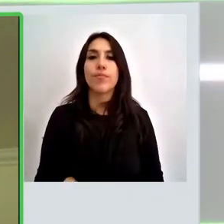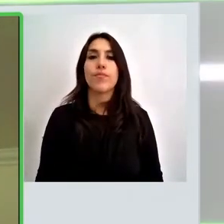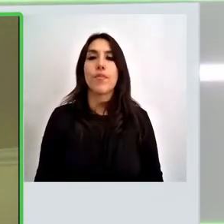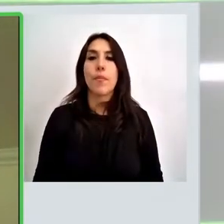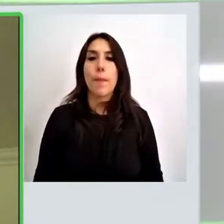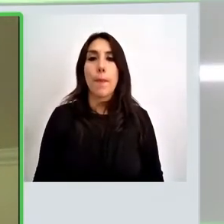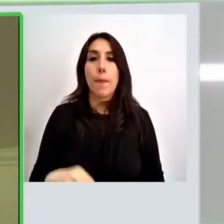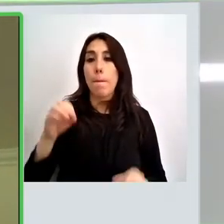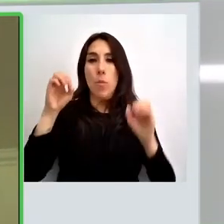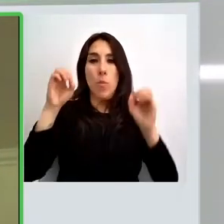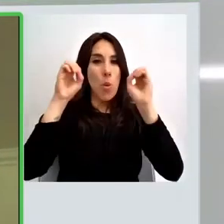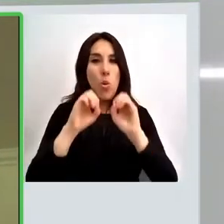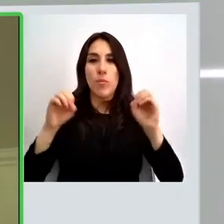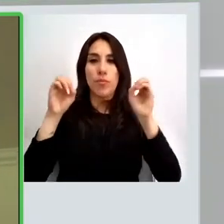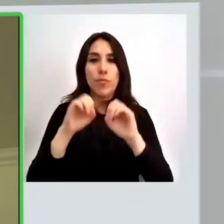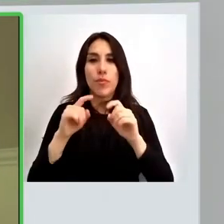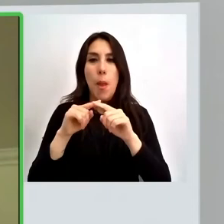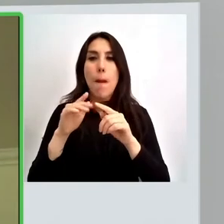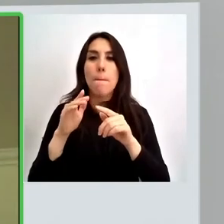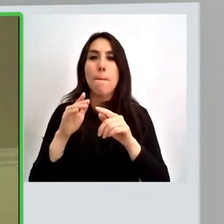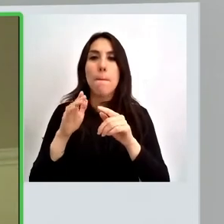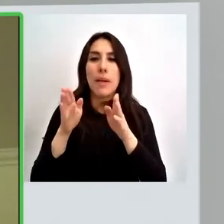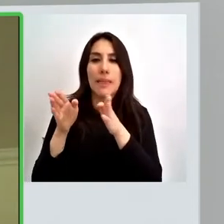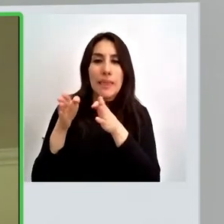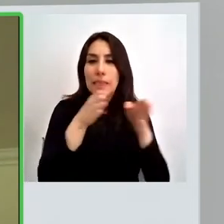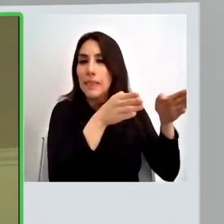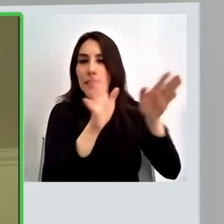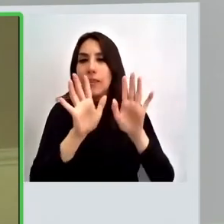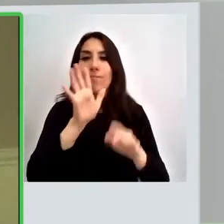sea que está en eeuu